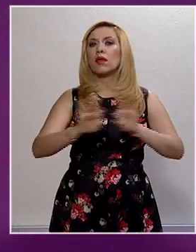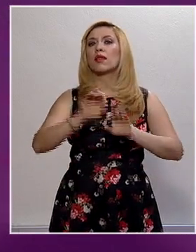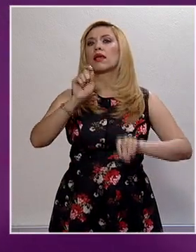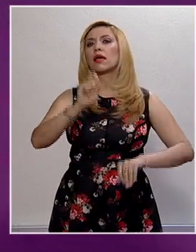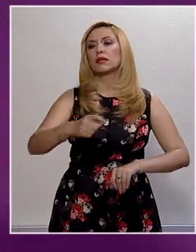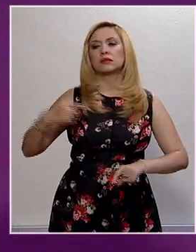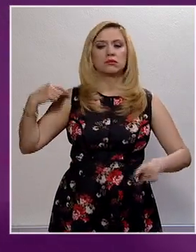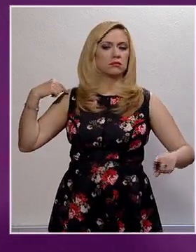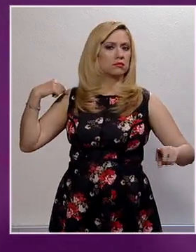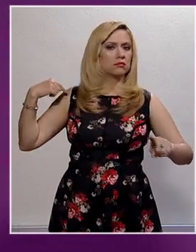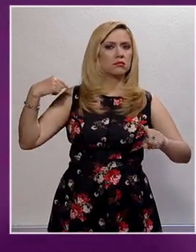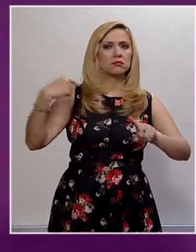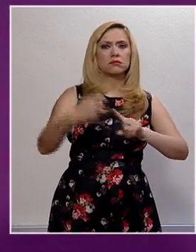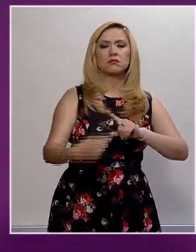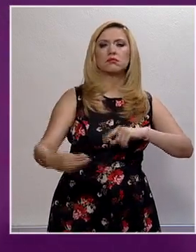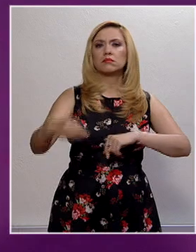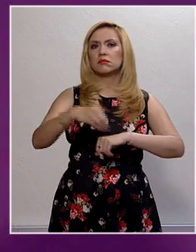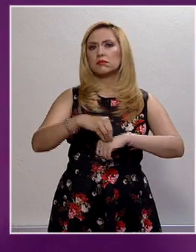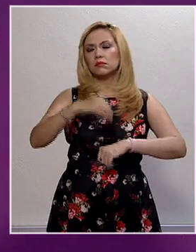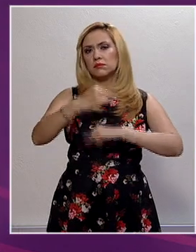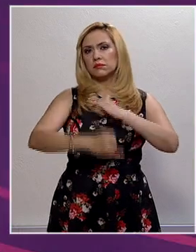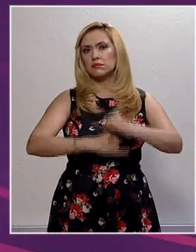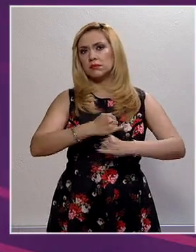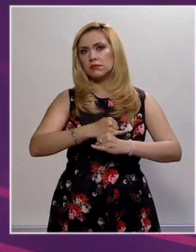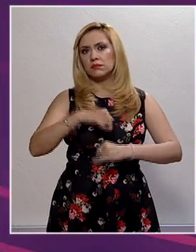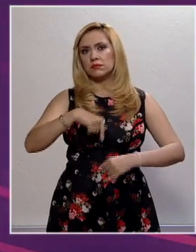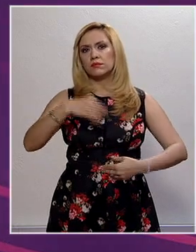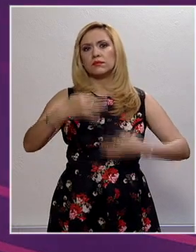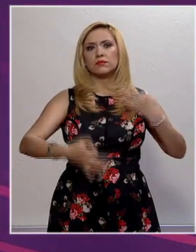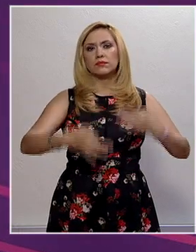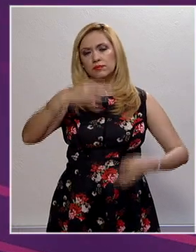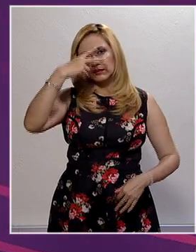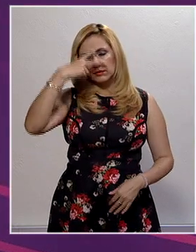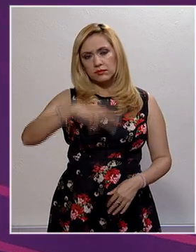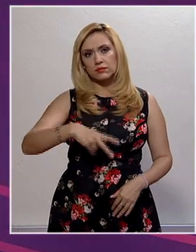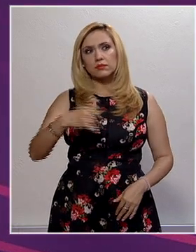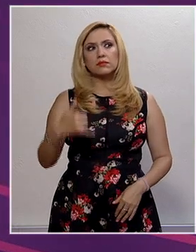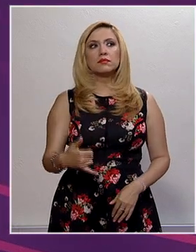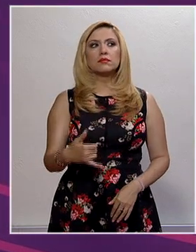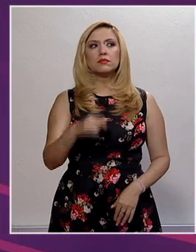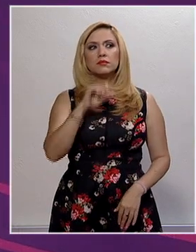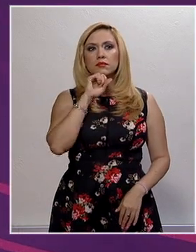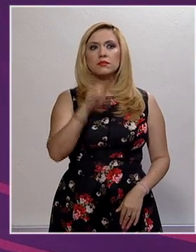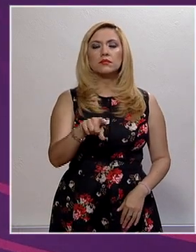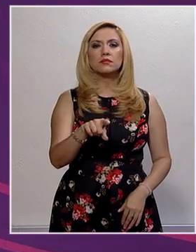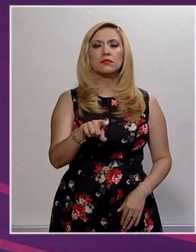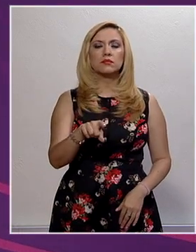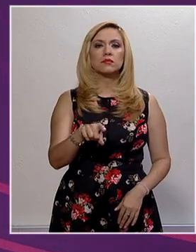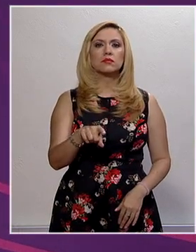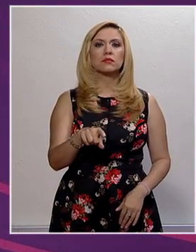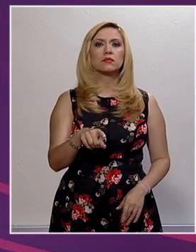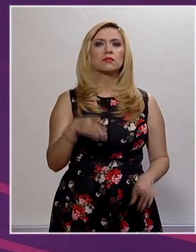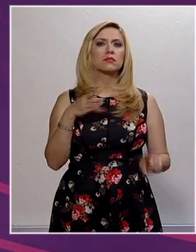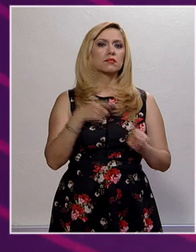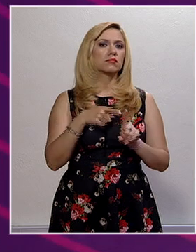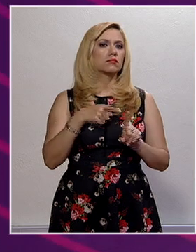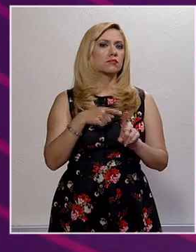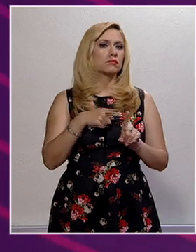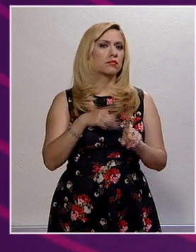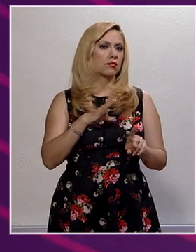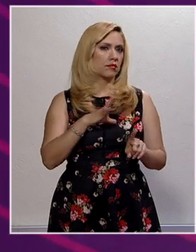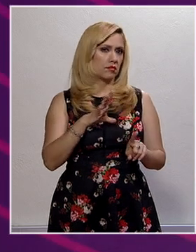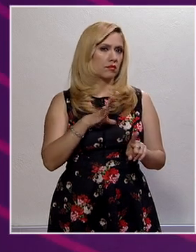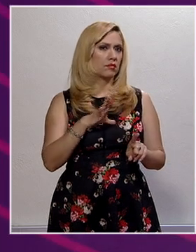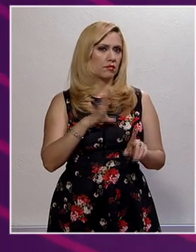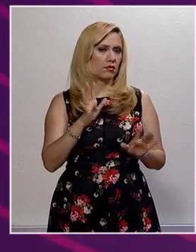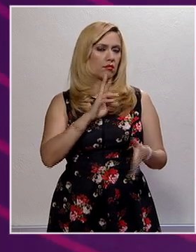los últimos años en la incorporación de estándares internacionales por parte de la Corte Mexicana y además creo que particularmente hay varias